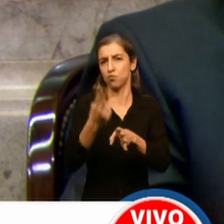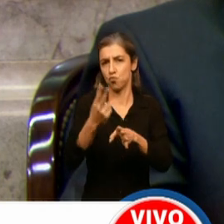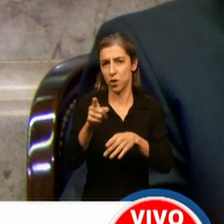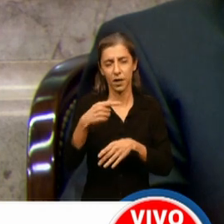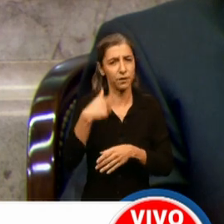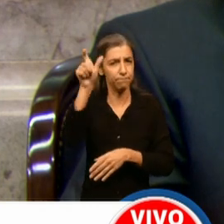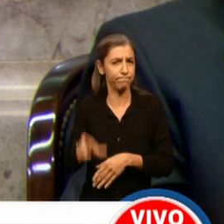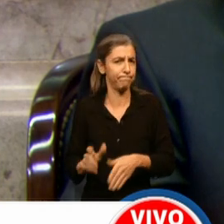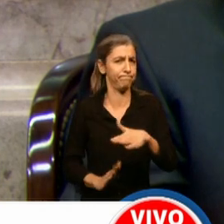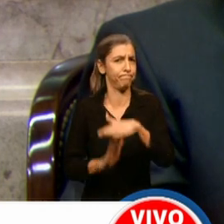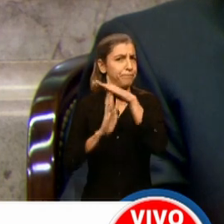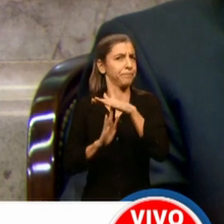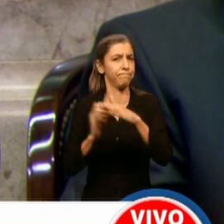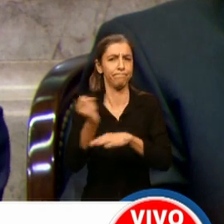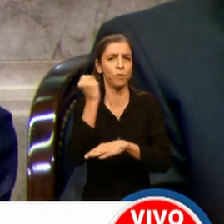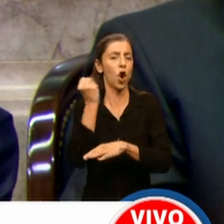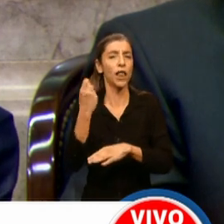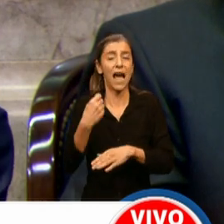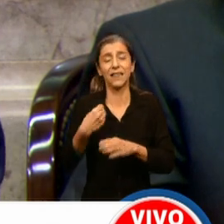por la emancipación latinoamericana